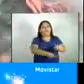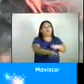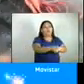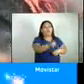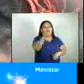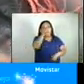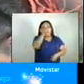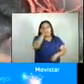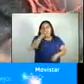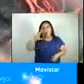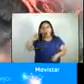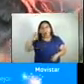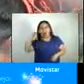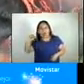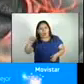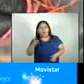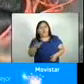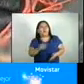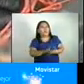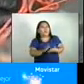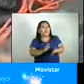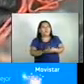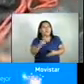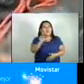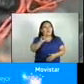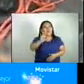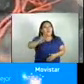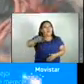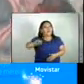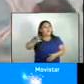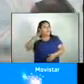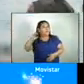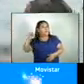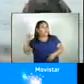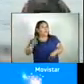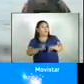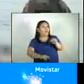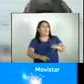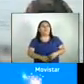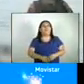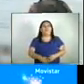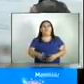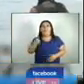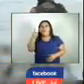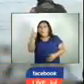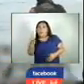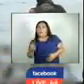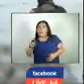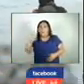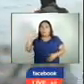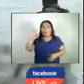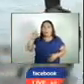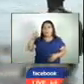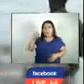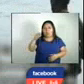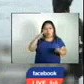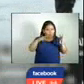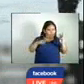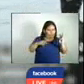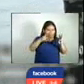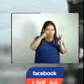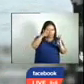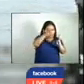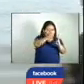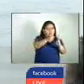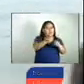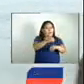kilogramos de cocaína valorada en más de 14 millones de dólares. De acuerdo con el ente fiscal, los tres sujetos fueron detenidos a